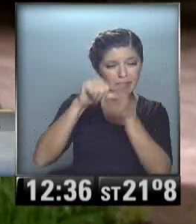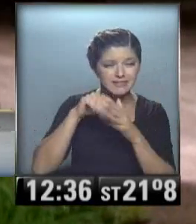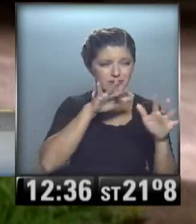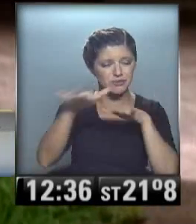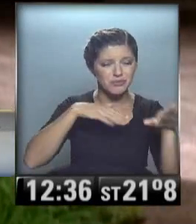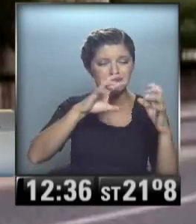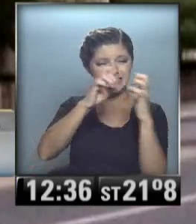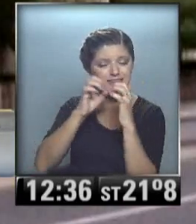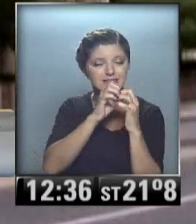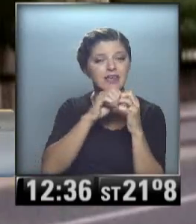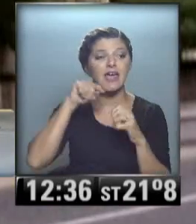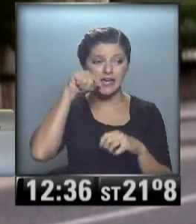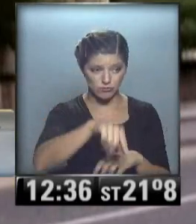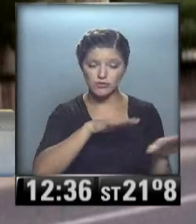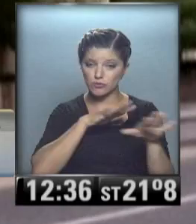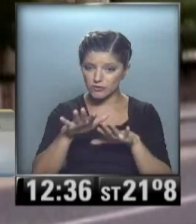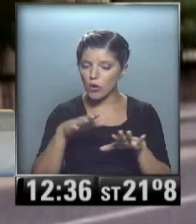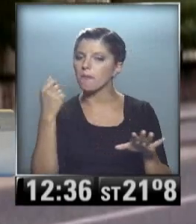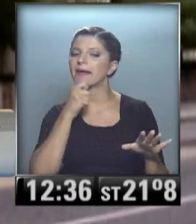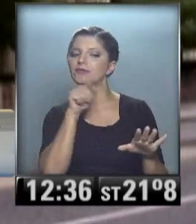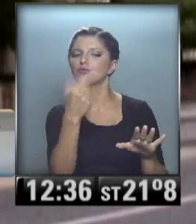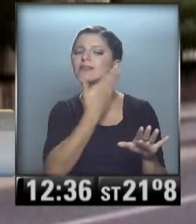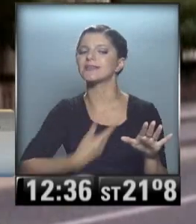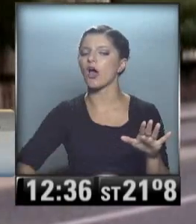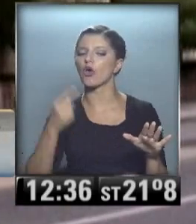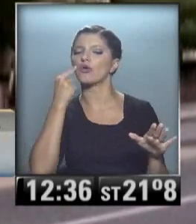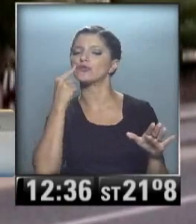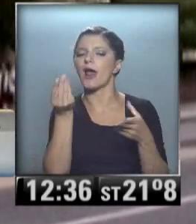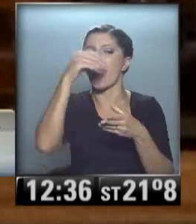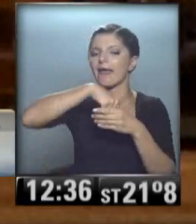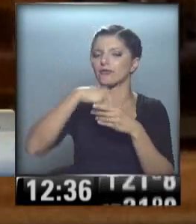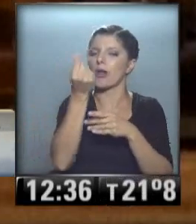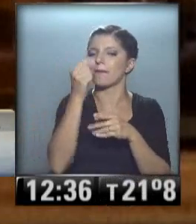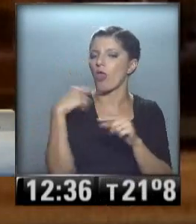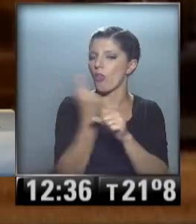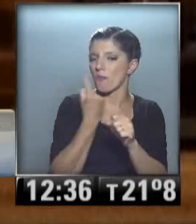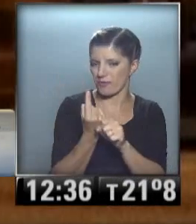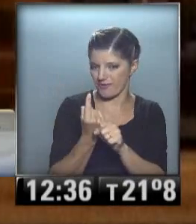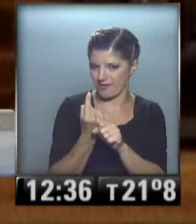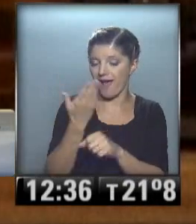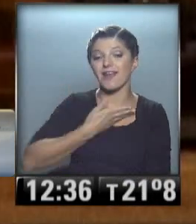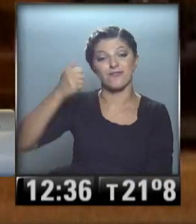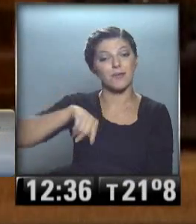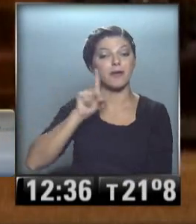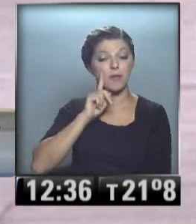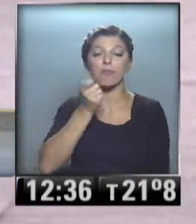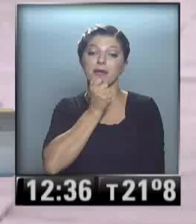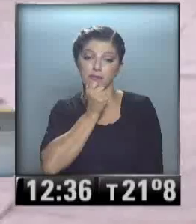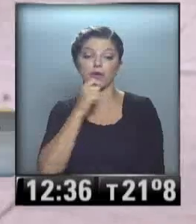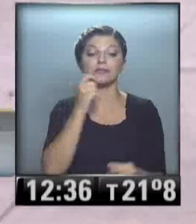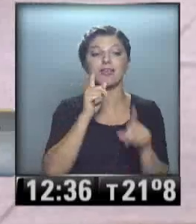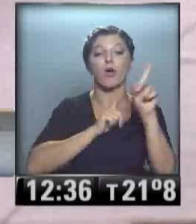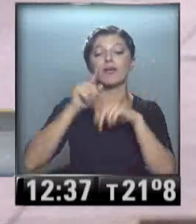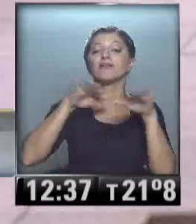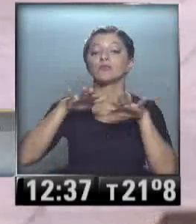la eliminación de toda cláusula que impusiera controles internos a los mismos, incluso en casos de privatizaciones de activos